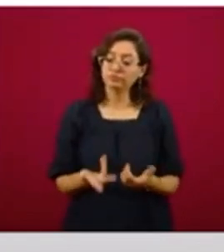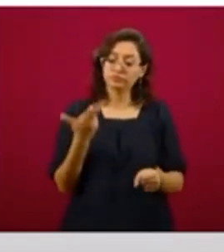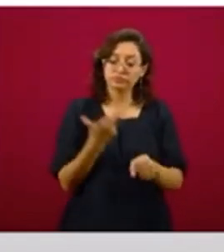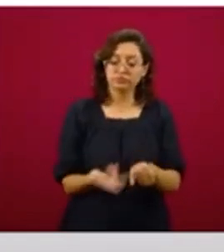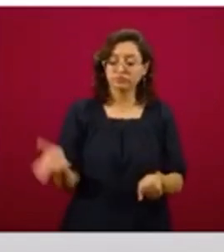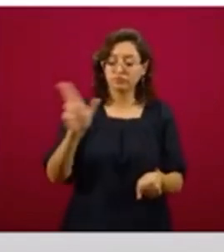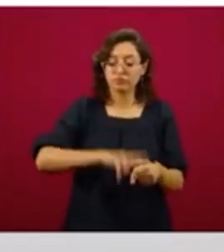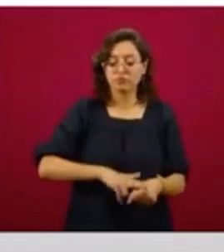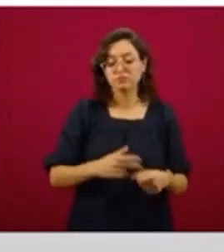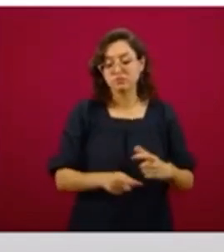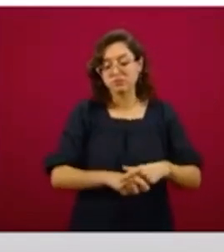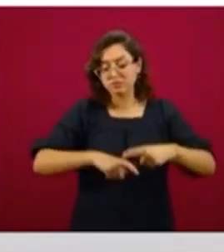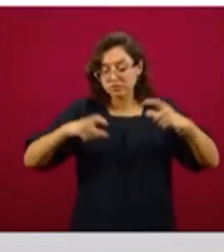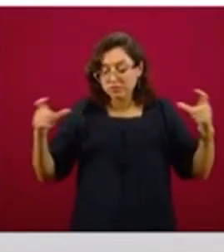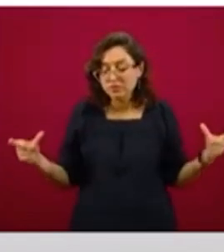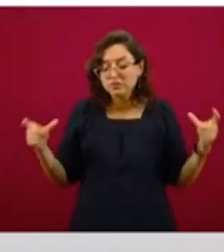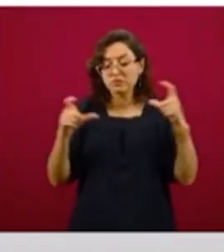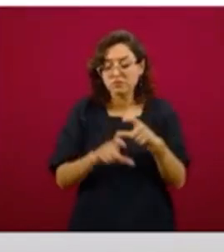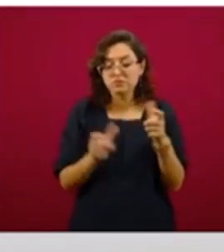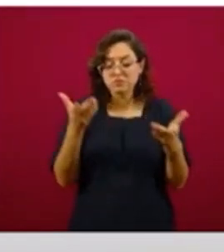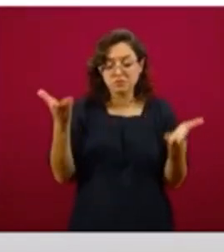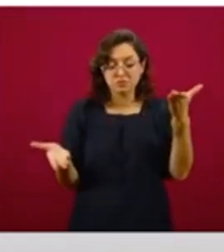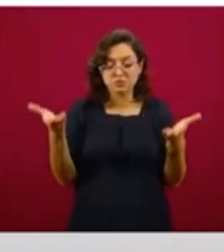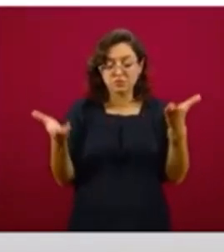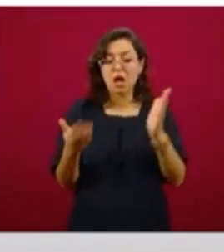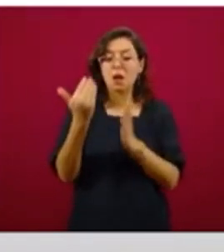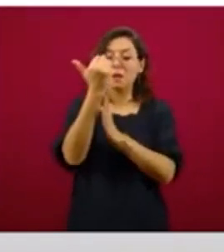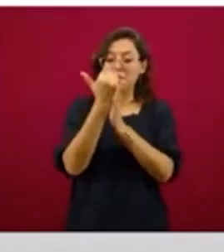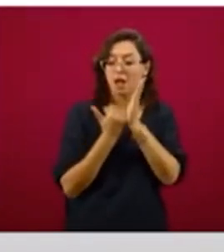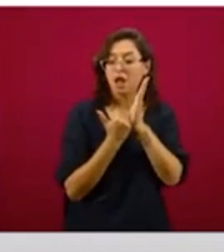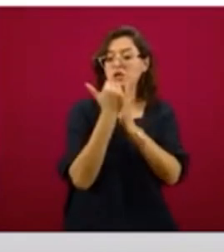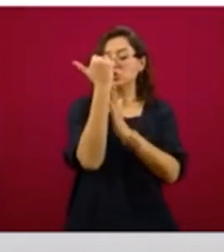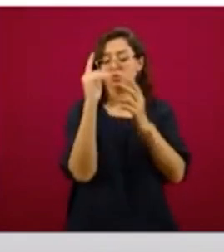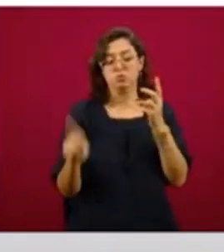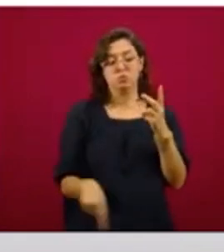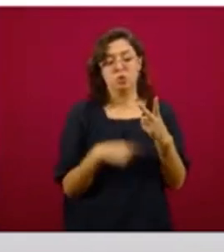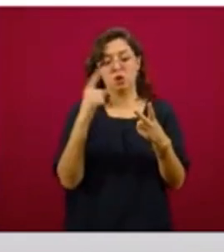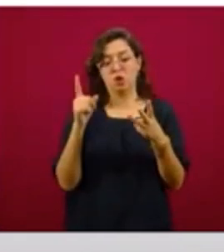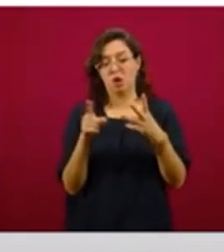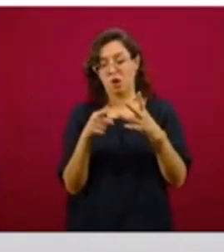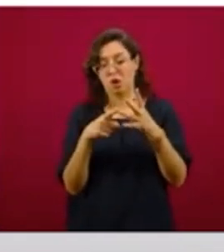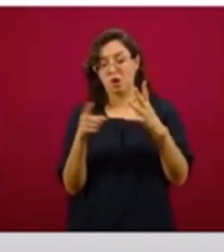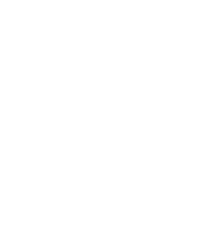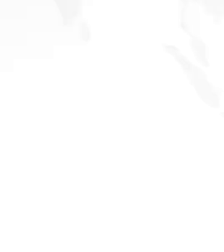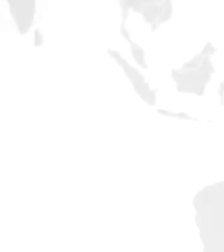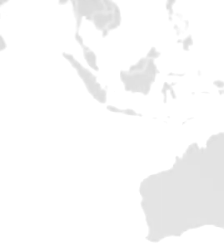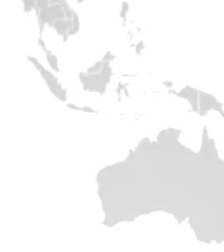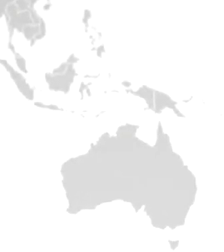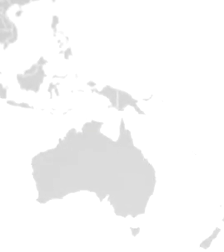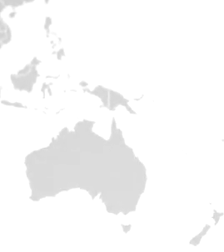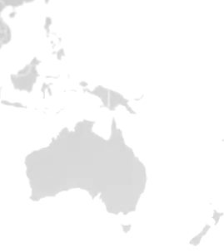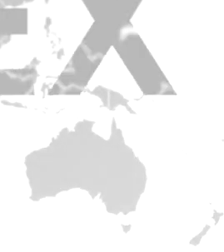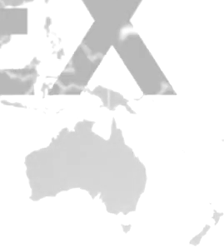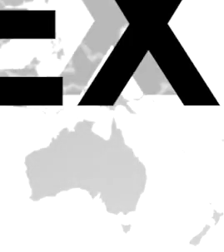saber si sube si está estabilizada o si va a bajar de bajada y la tendencia de síndrome kobe